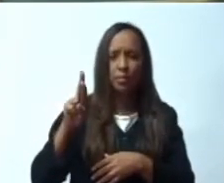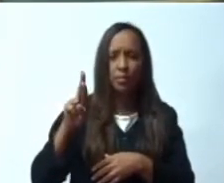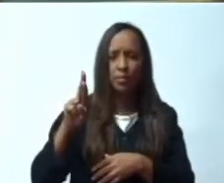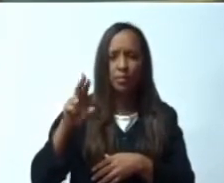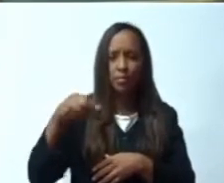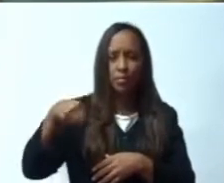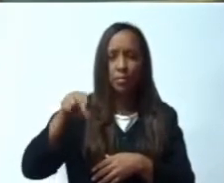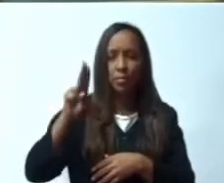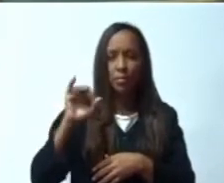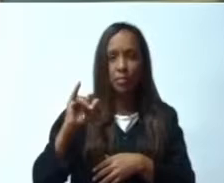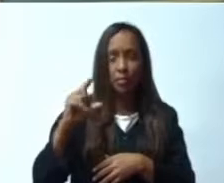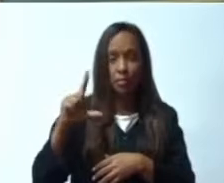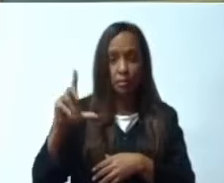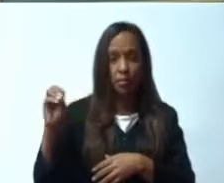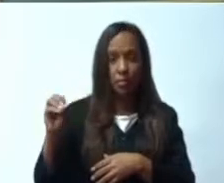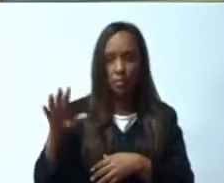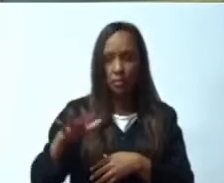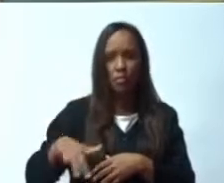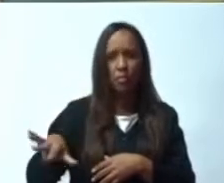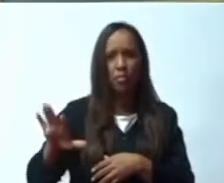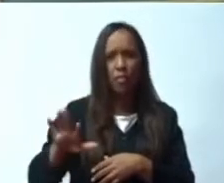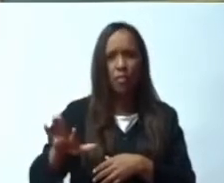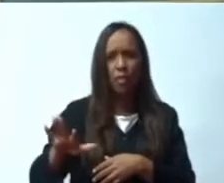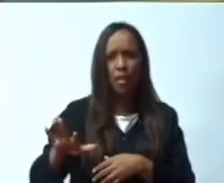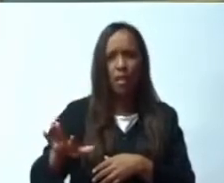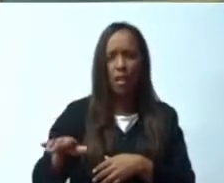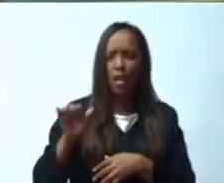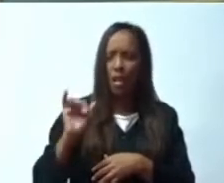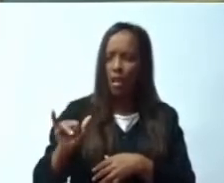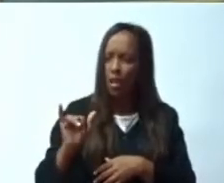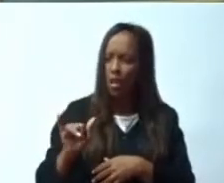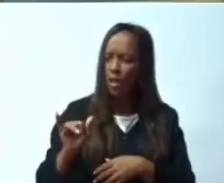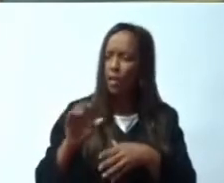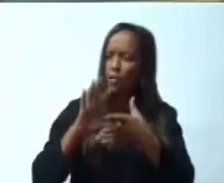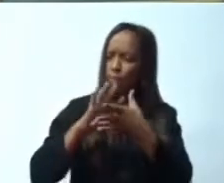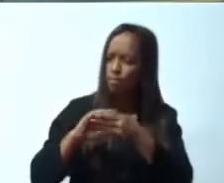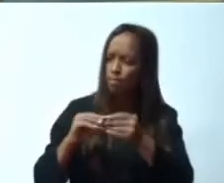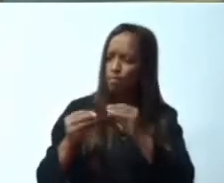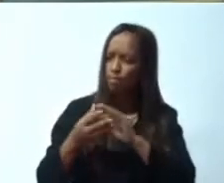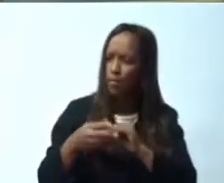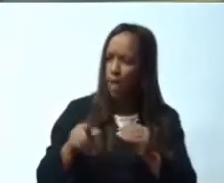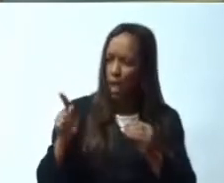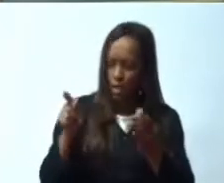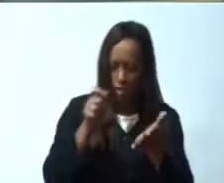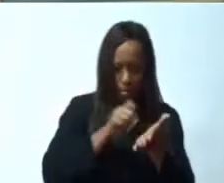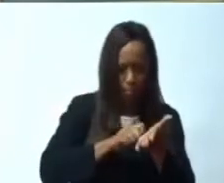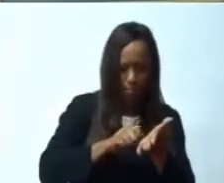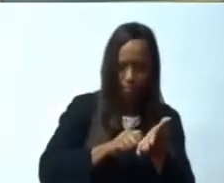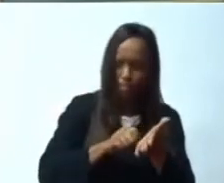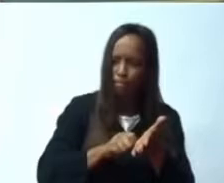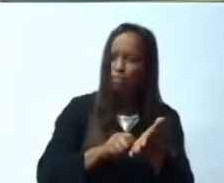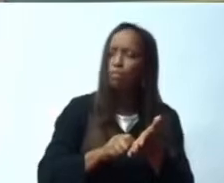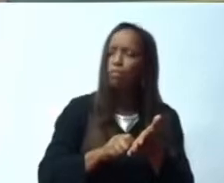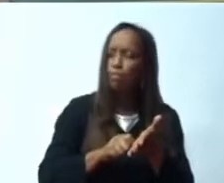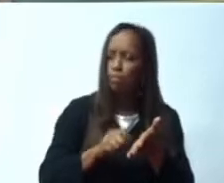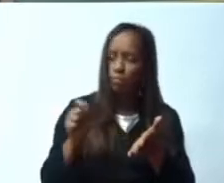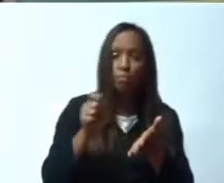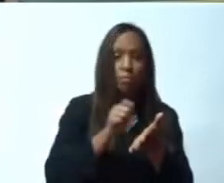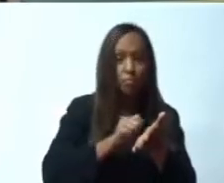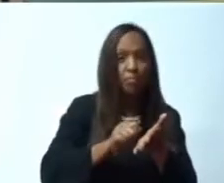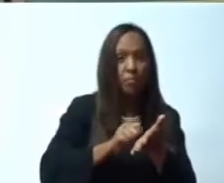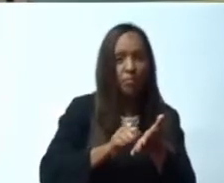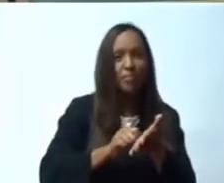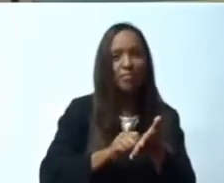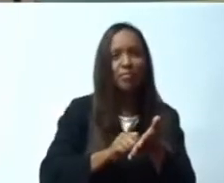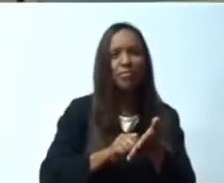Rafael Cueva, porque como muy bien leía nuestra secretaria del bufete, Ramón de Jesús no es un